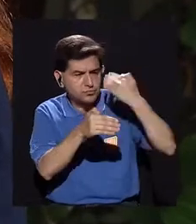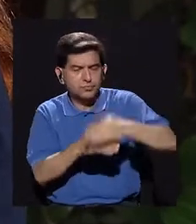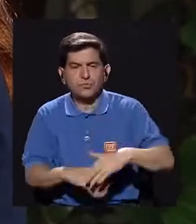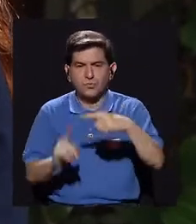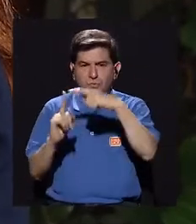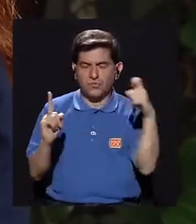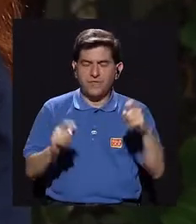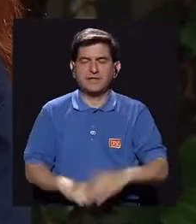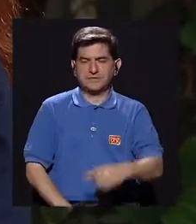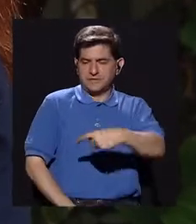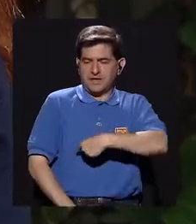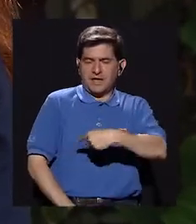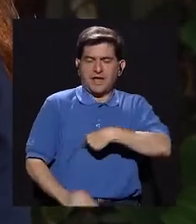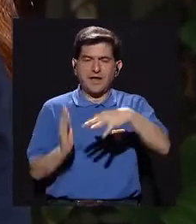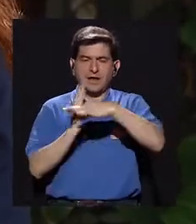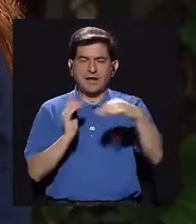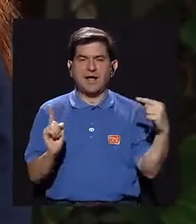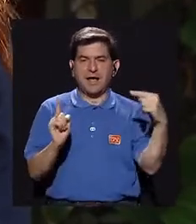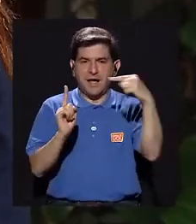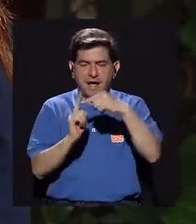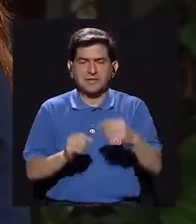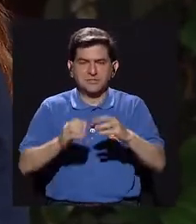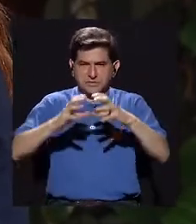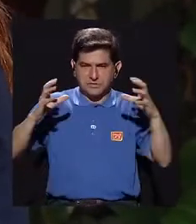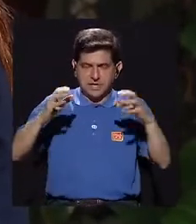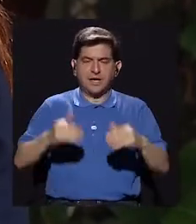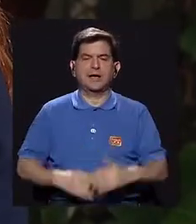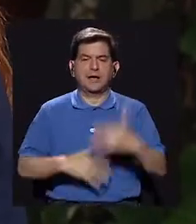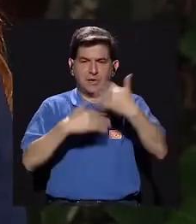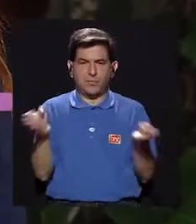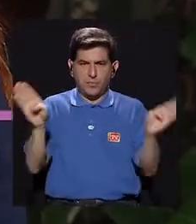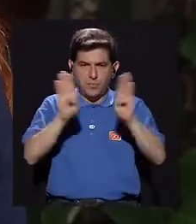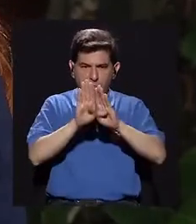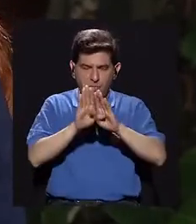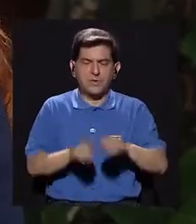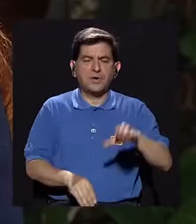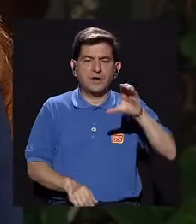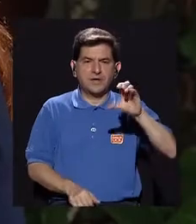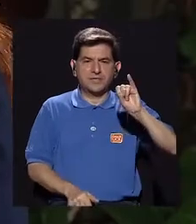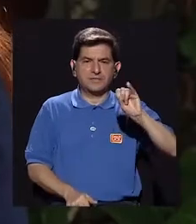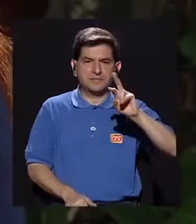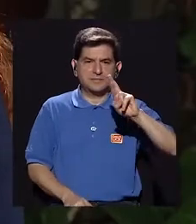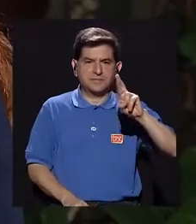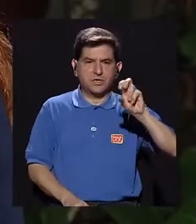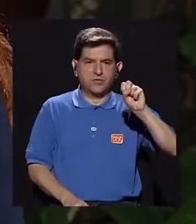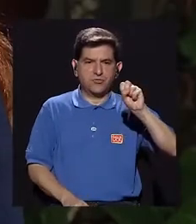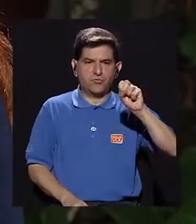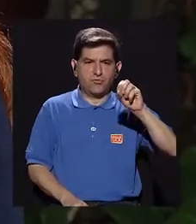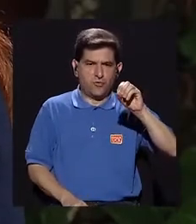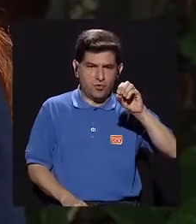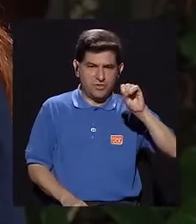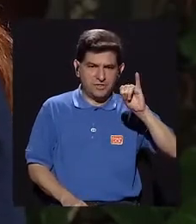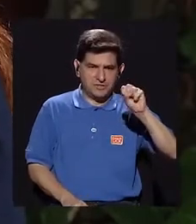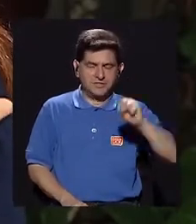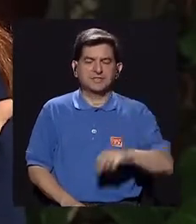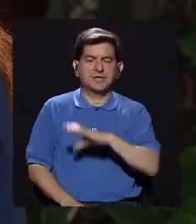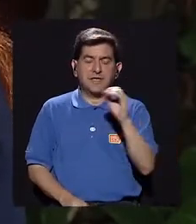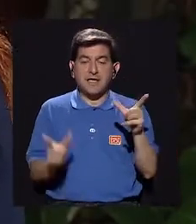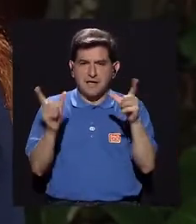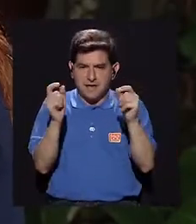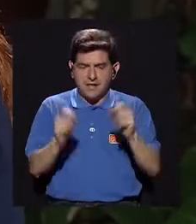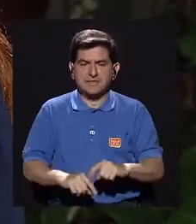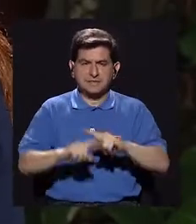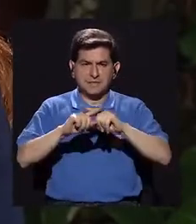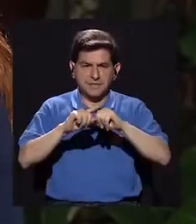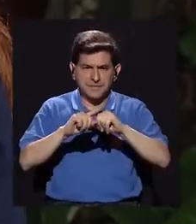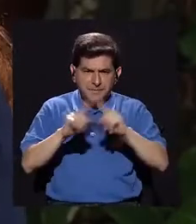evolucionar desde hígado graso a esteatohepatitis, cirrosis o inclusive cáncer, es un porcentaje pequeño, es tanta la